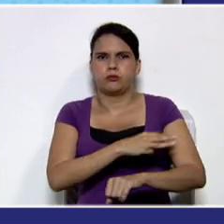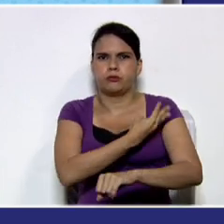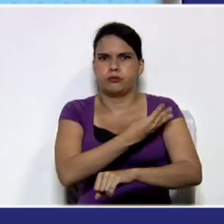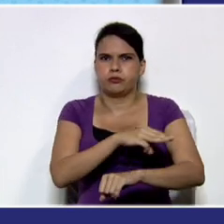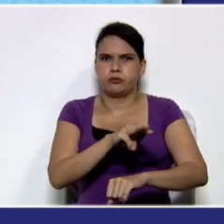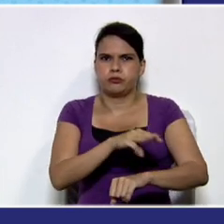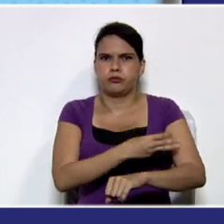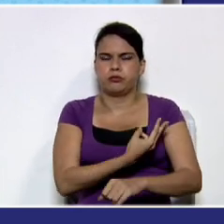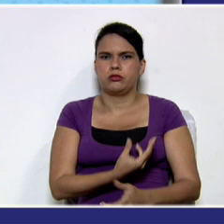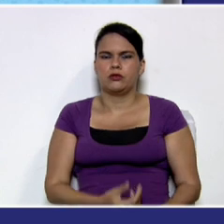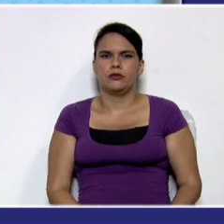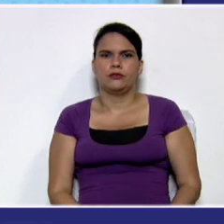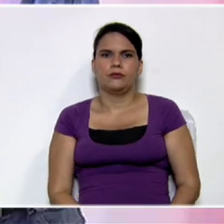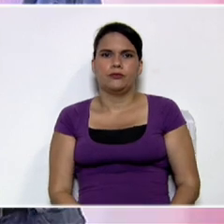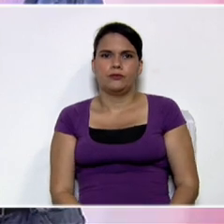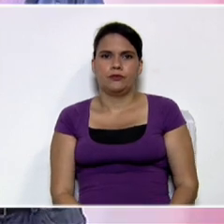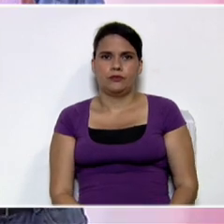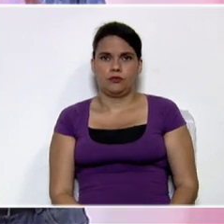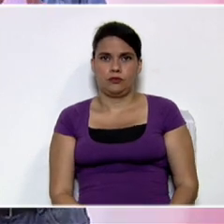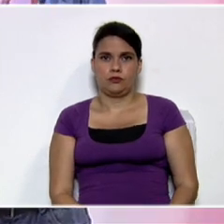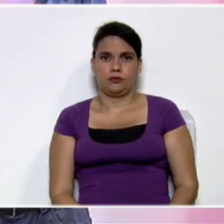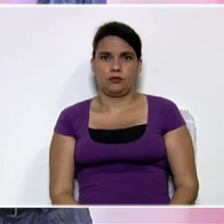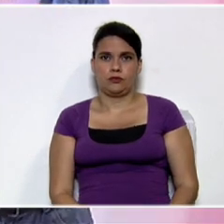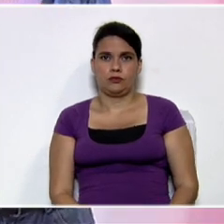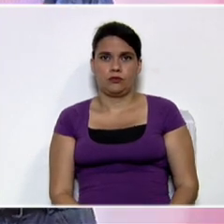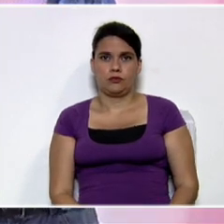digamos, instrumentos